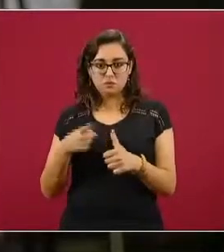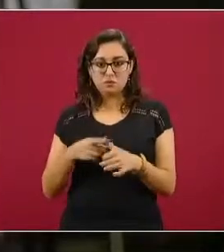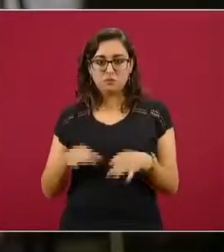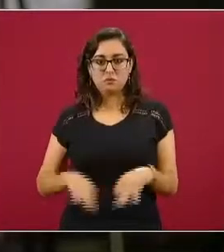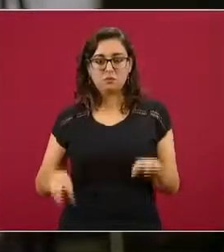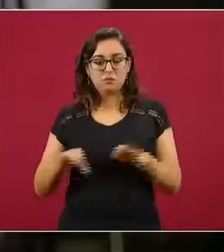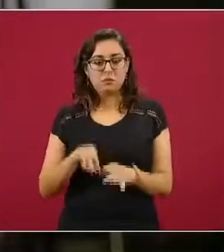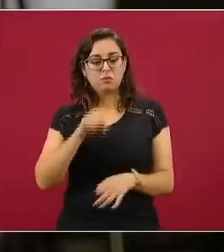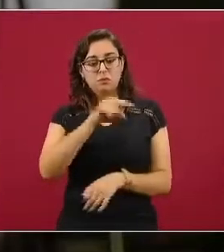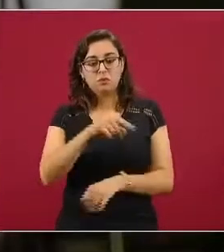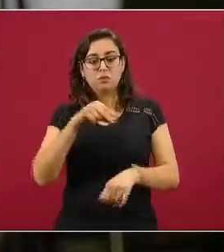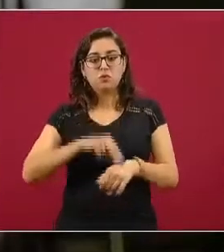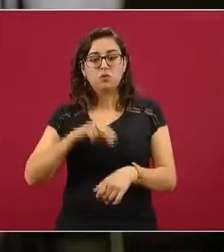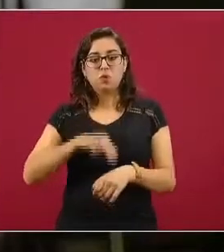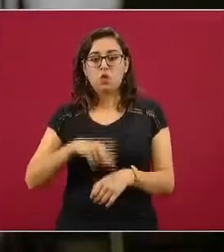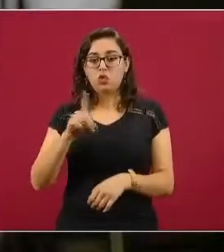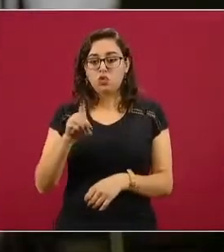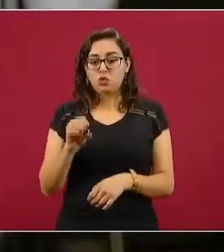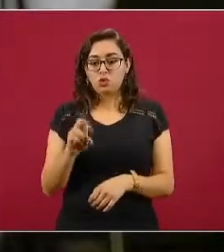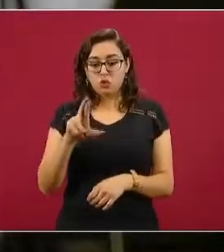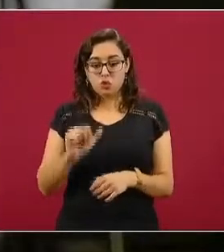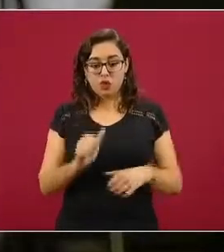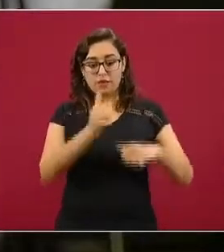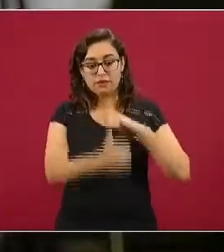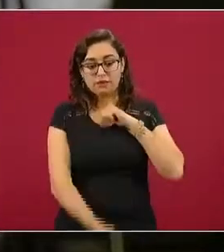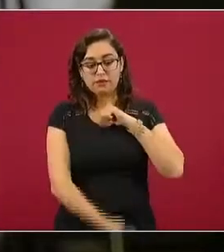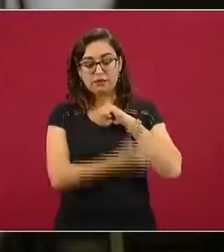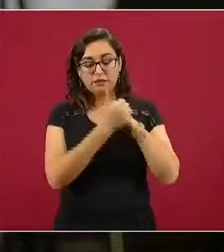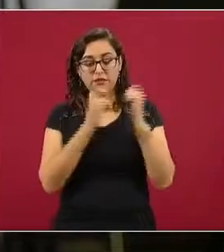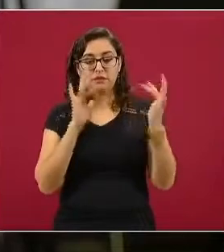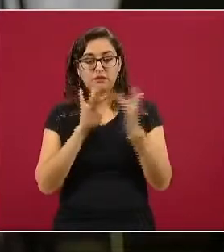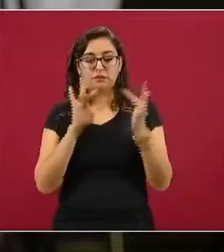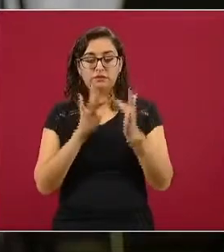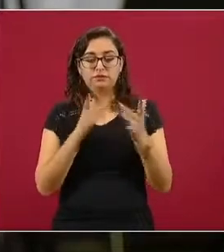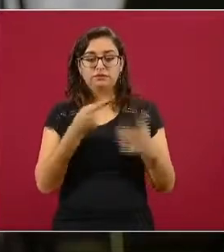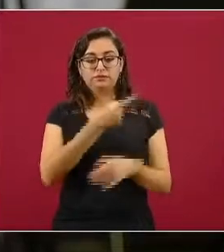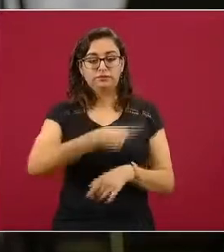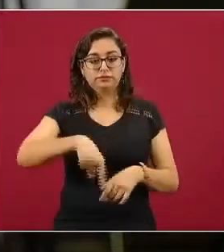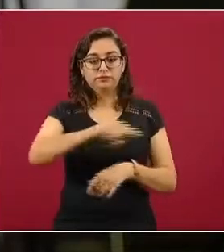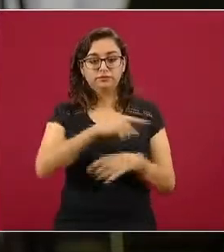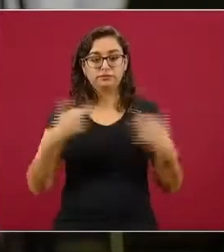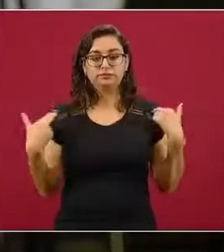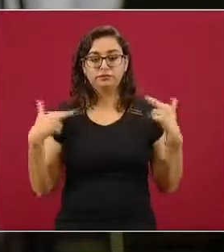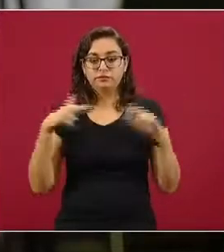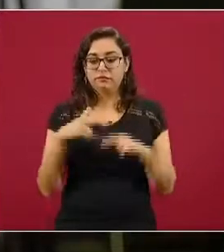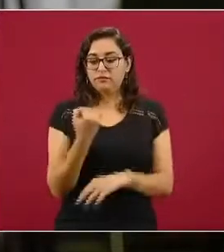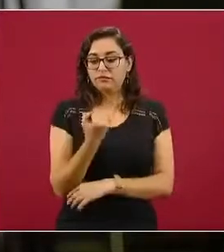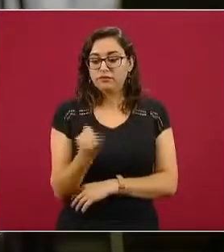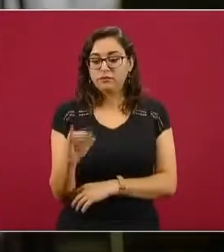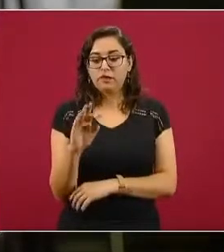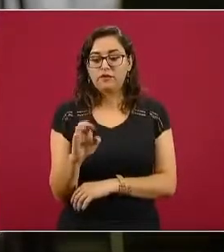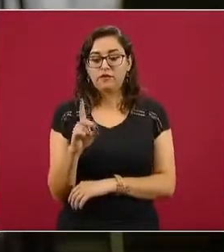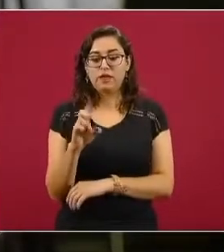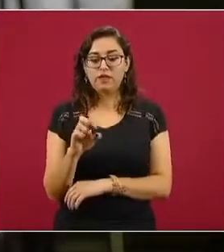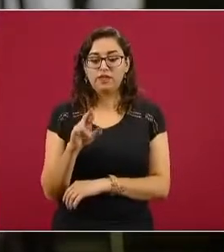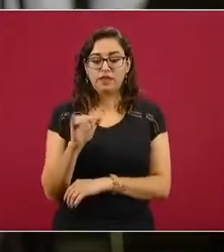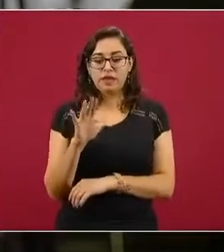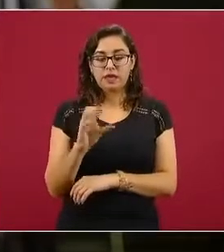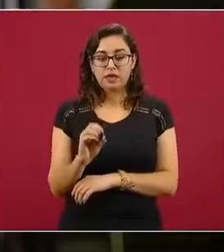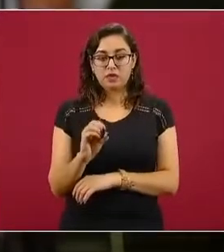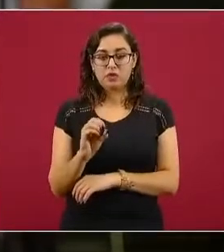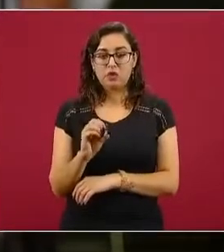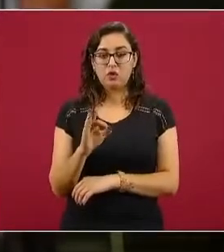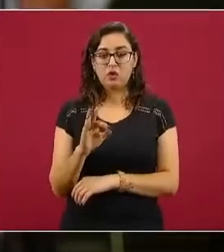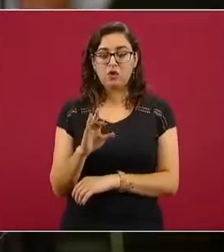Dora Alicia García Hernández, en coordinación con el colectivo docente del Jardín de Niños Federico Frobel,